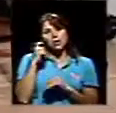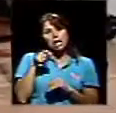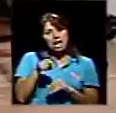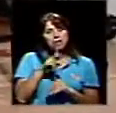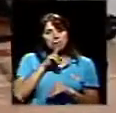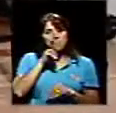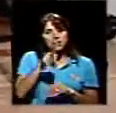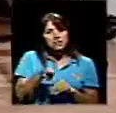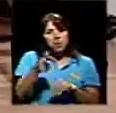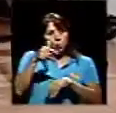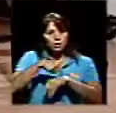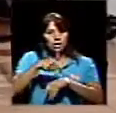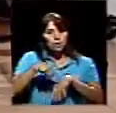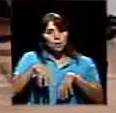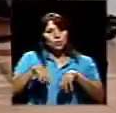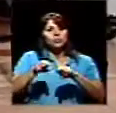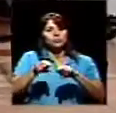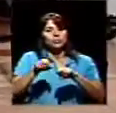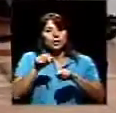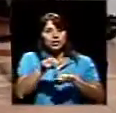tiempo, él